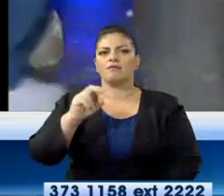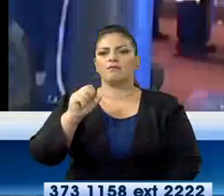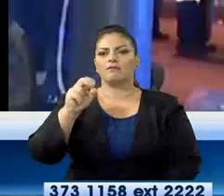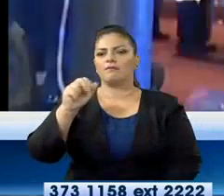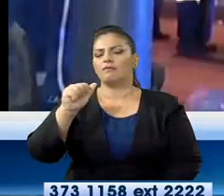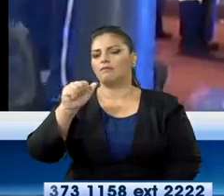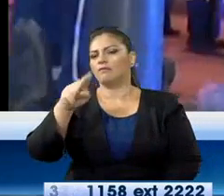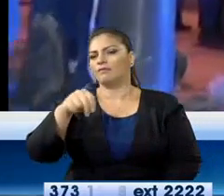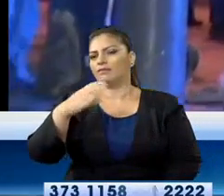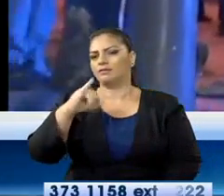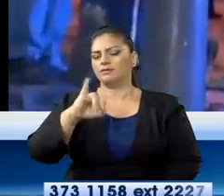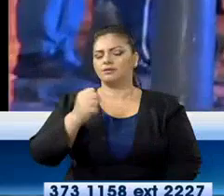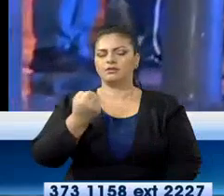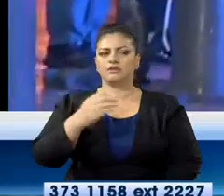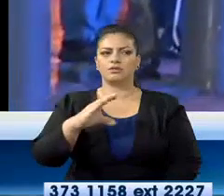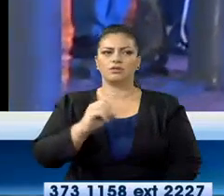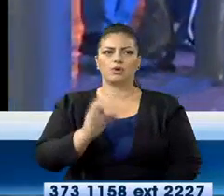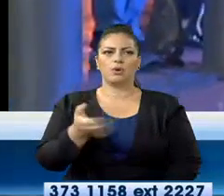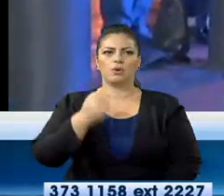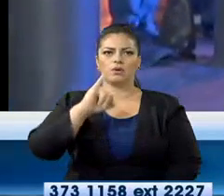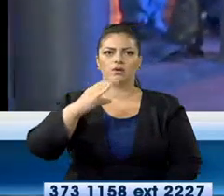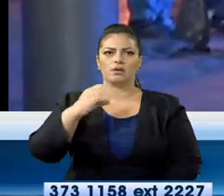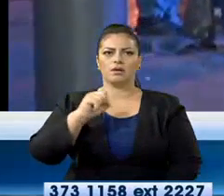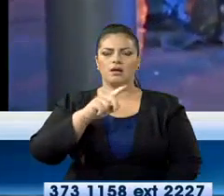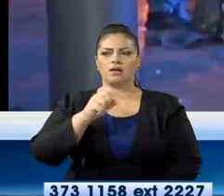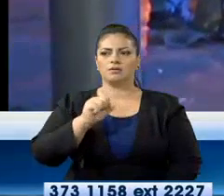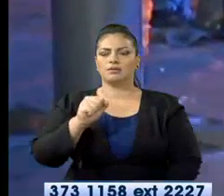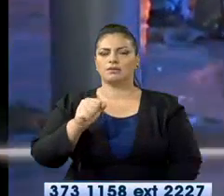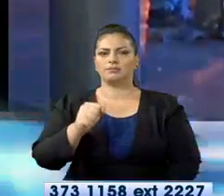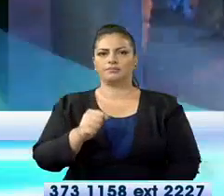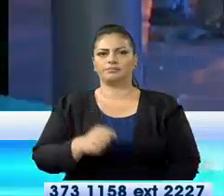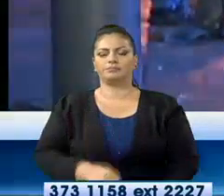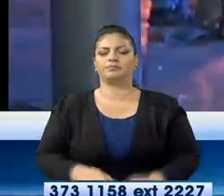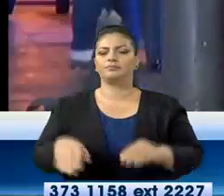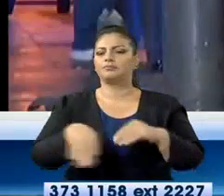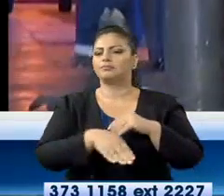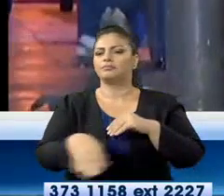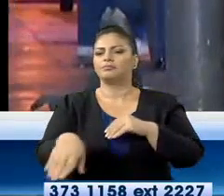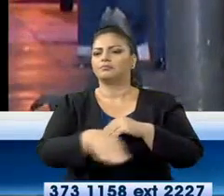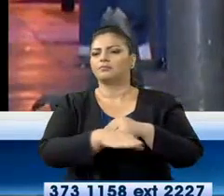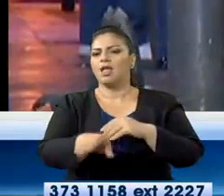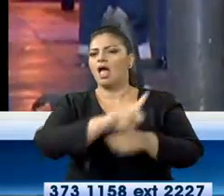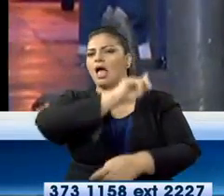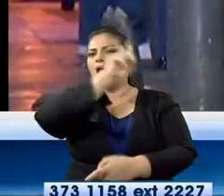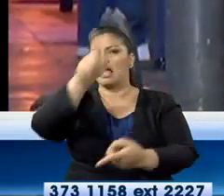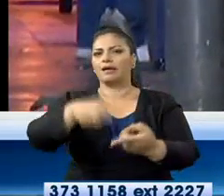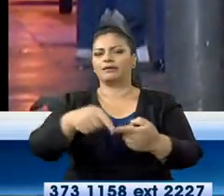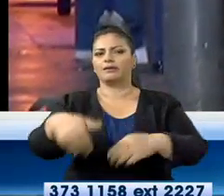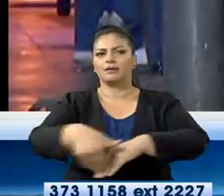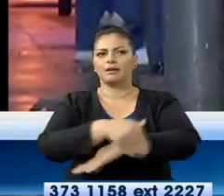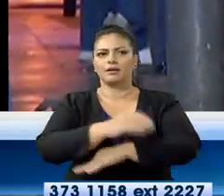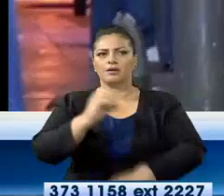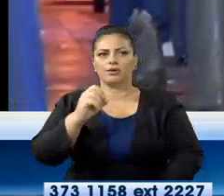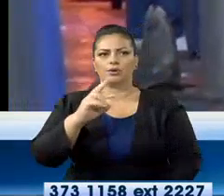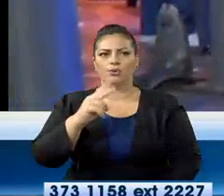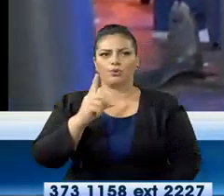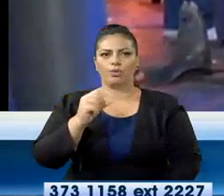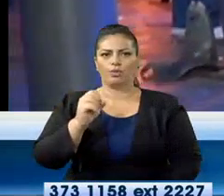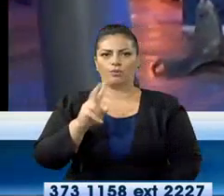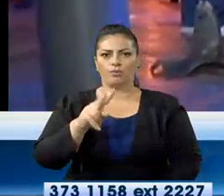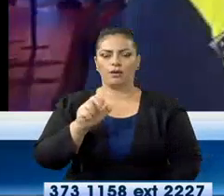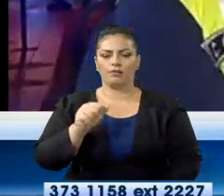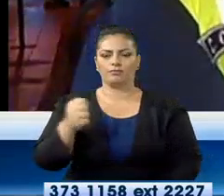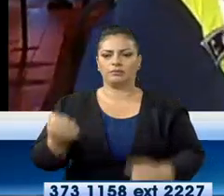perdió pista a la altura de Córdoba y chocó contra varios pivotes y una estructura metálica. Bueno, el vehículo vino